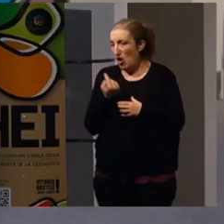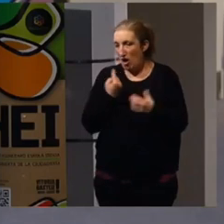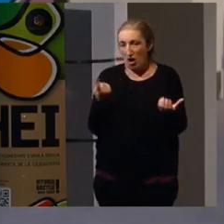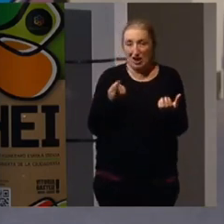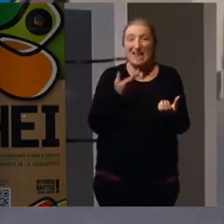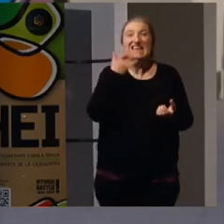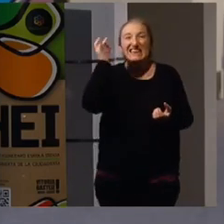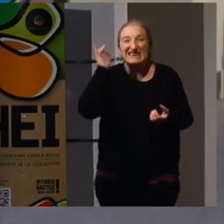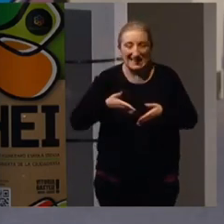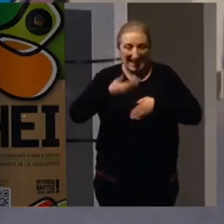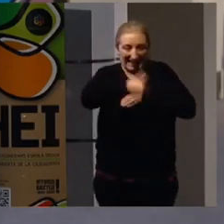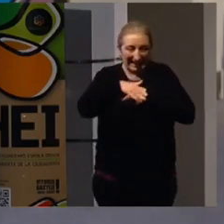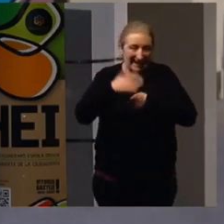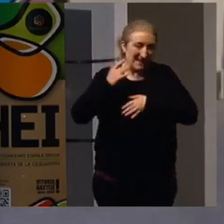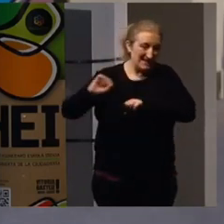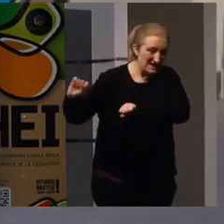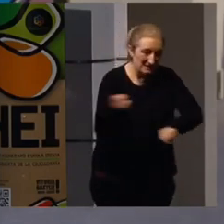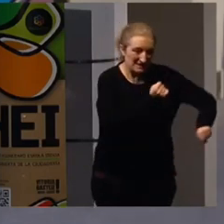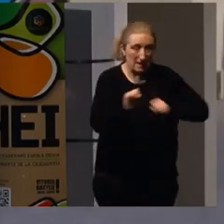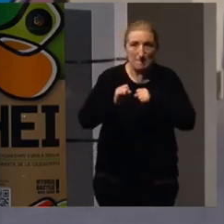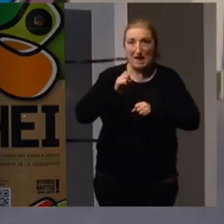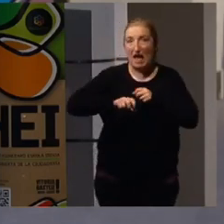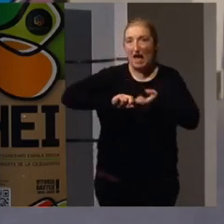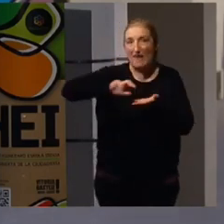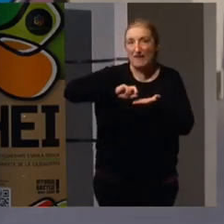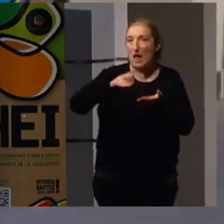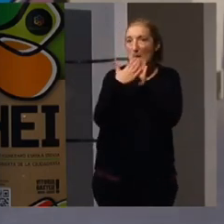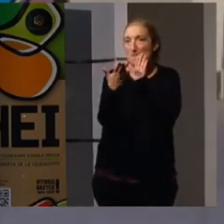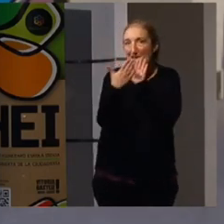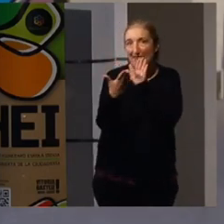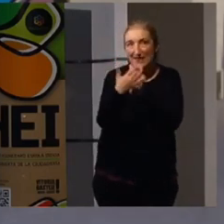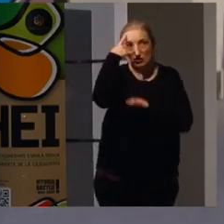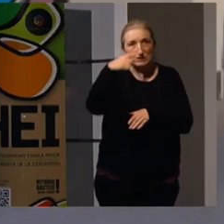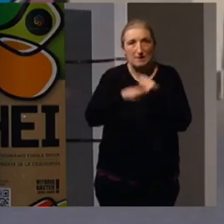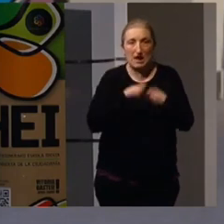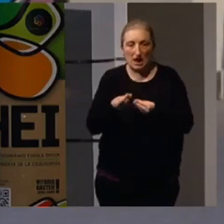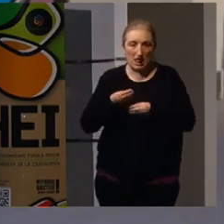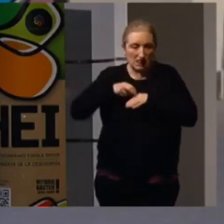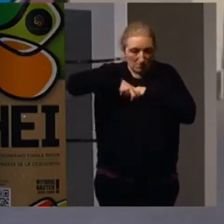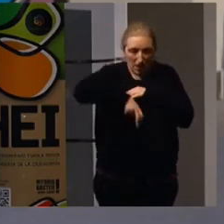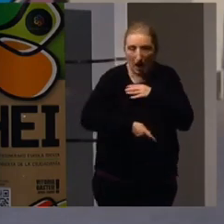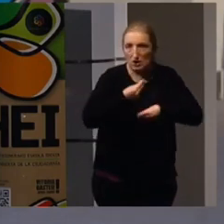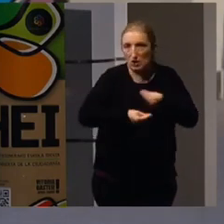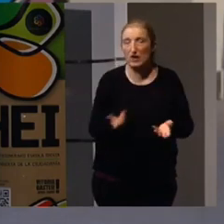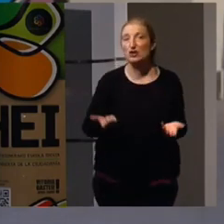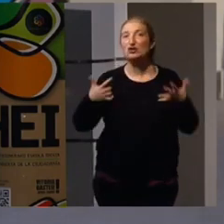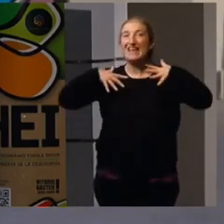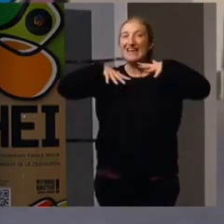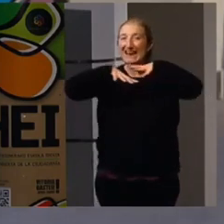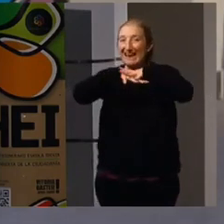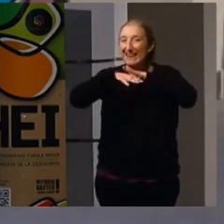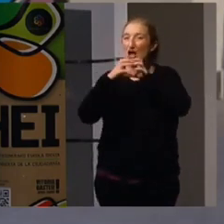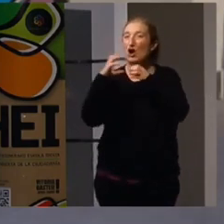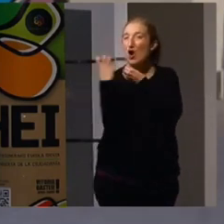quien desatascó las calles y quien permitió que la gente pudiera circular fueron los vecinos saliendo a hacerlo. Entonces, al final,